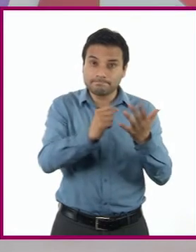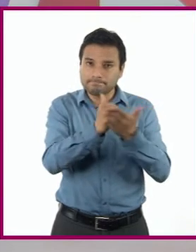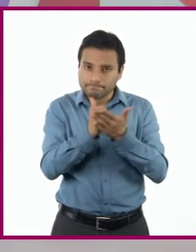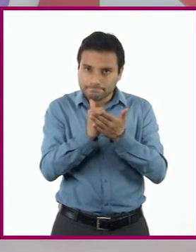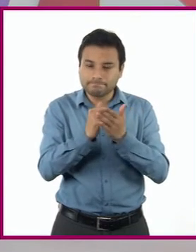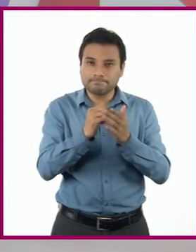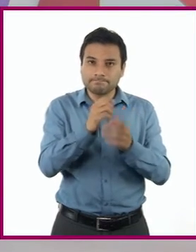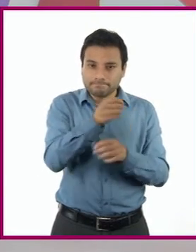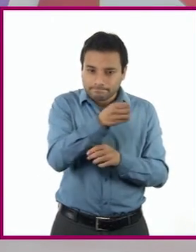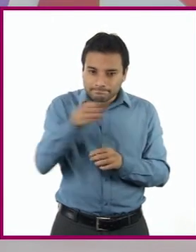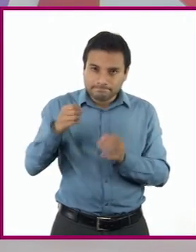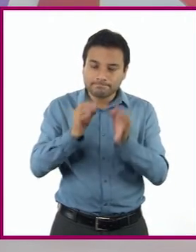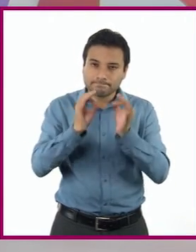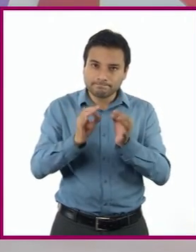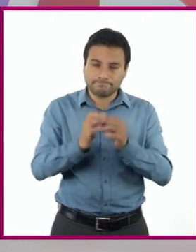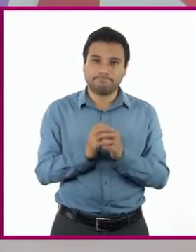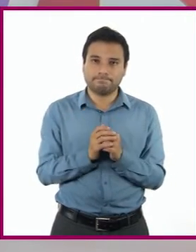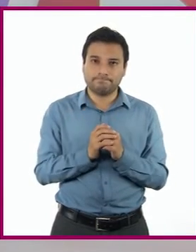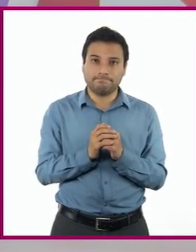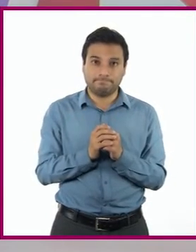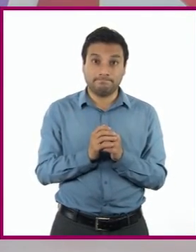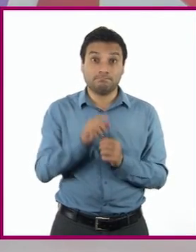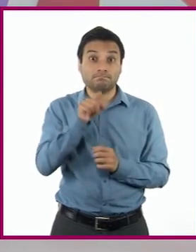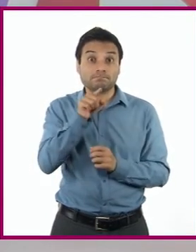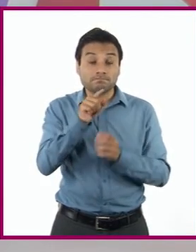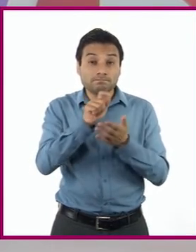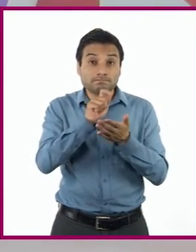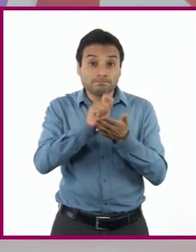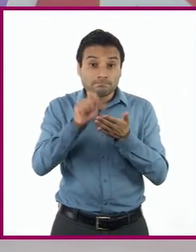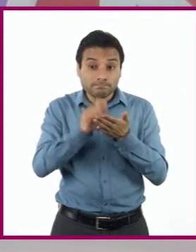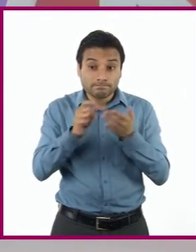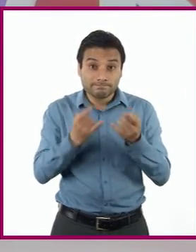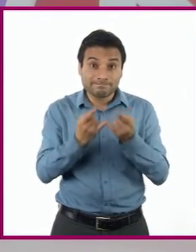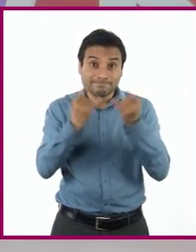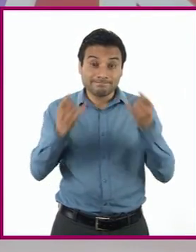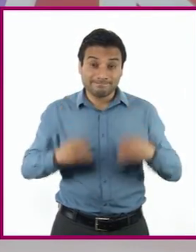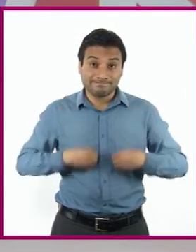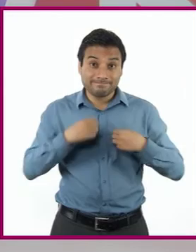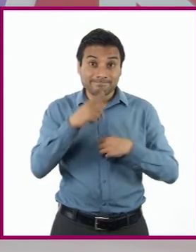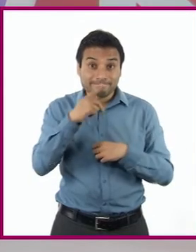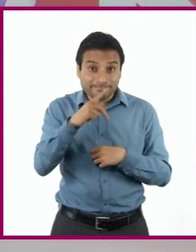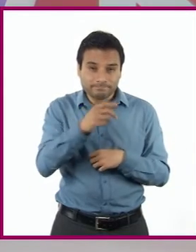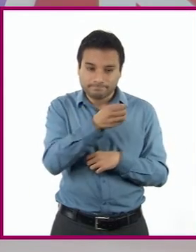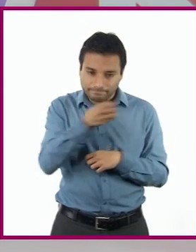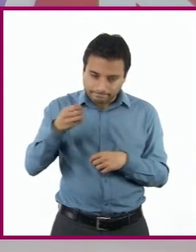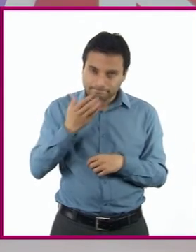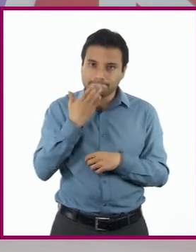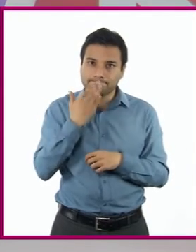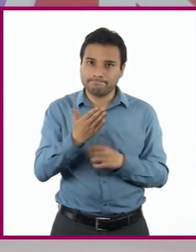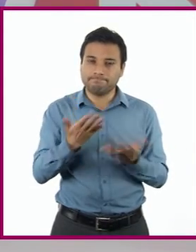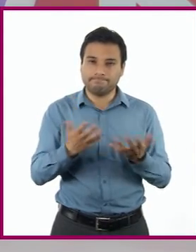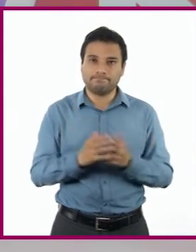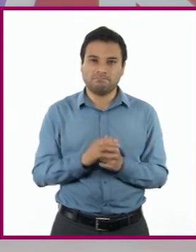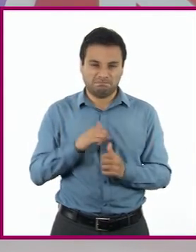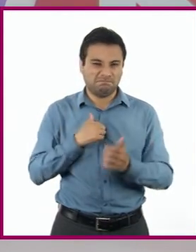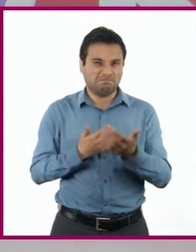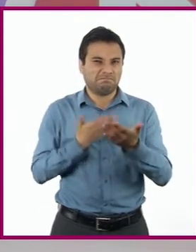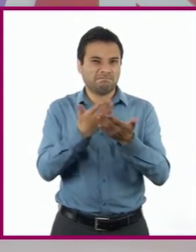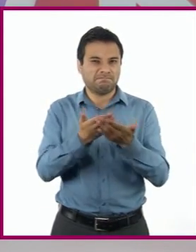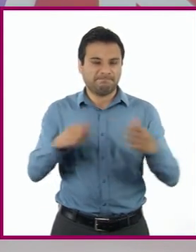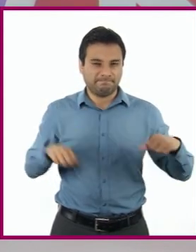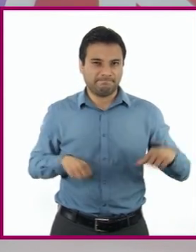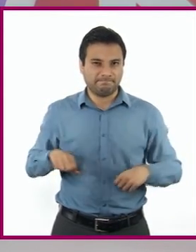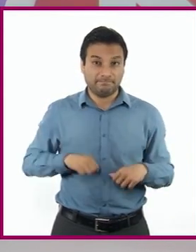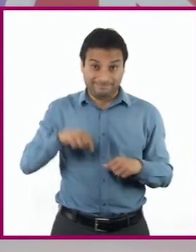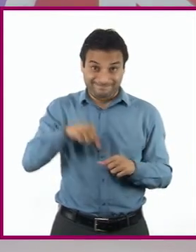saberlos utilizar para que nuestro texto o autobiografía tenga sentido y orden. Les propongo un reto. Con